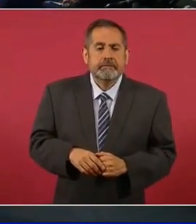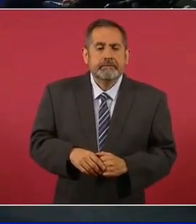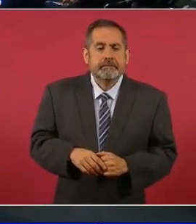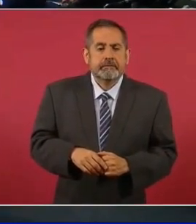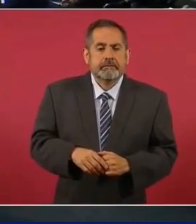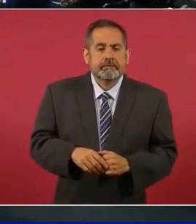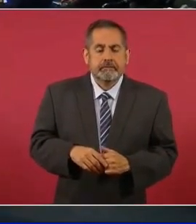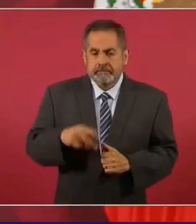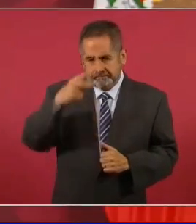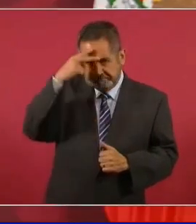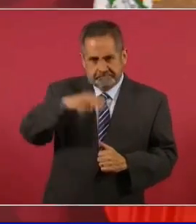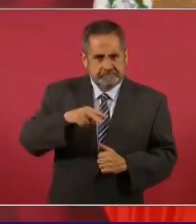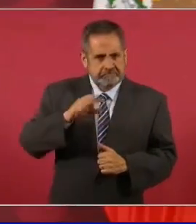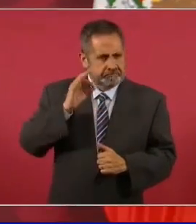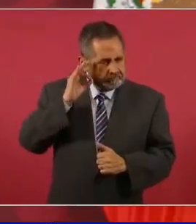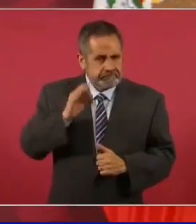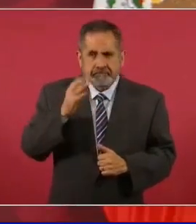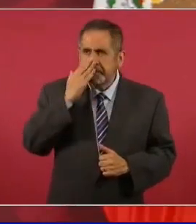México